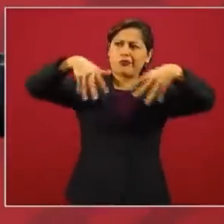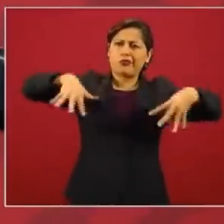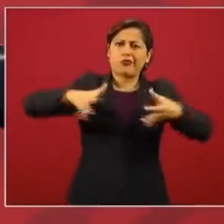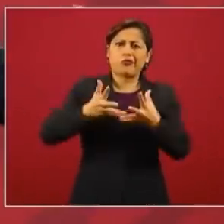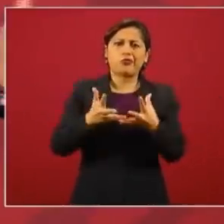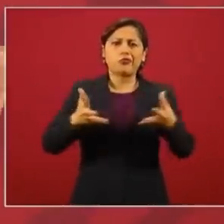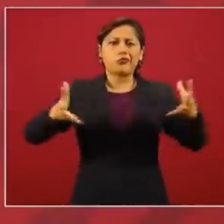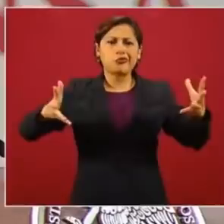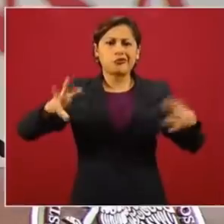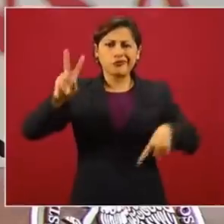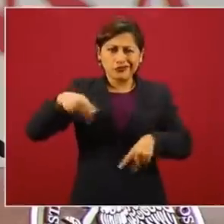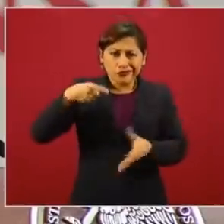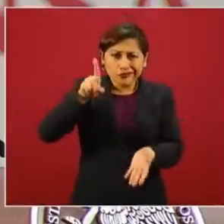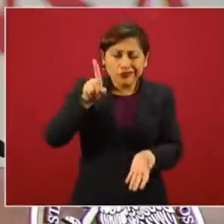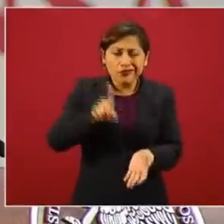burocrático